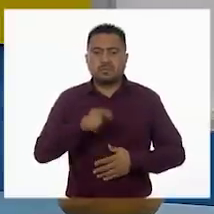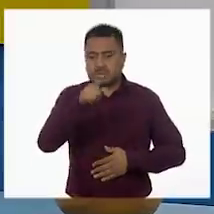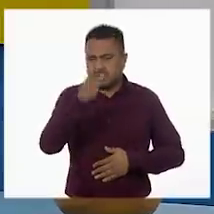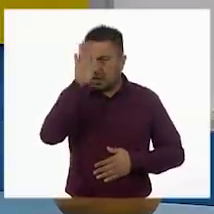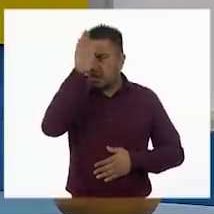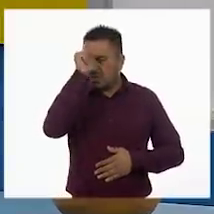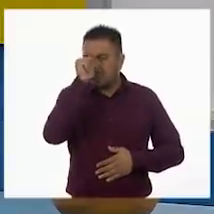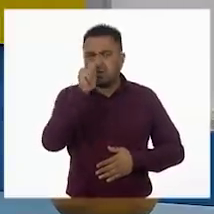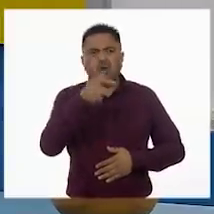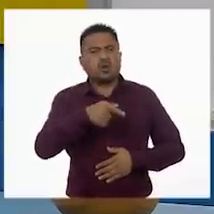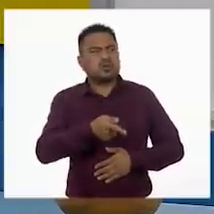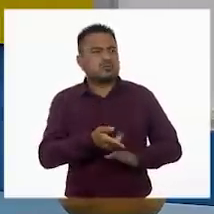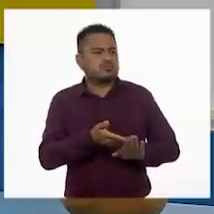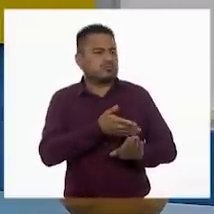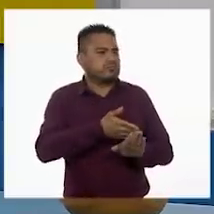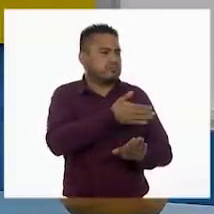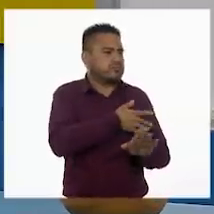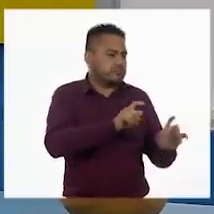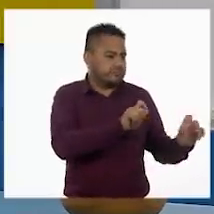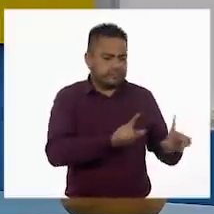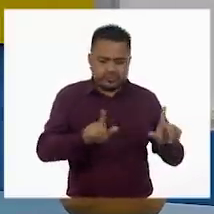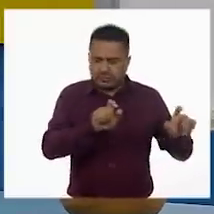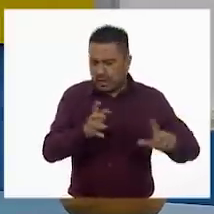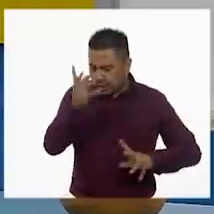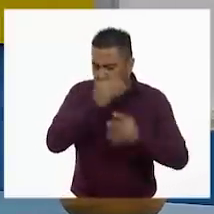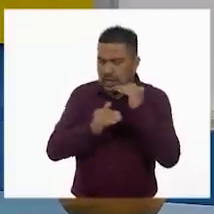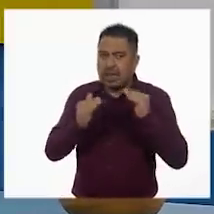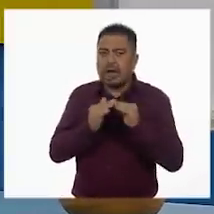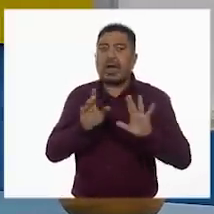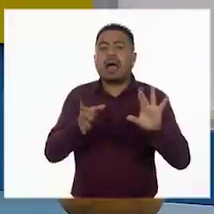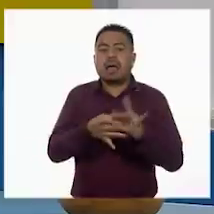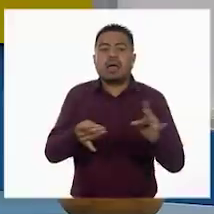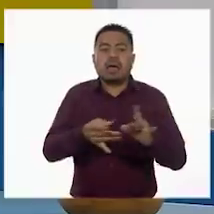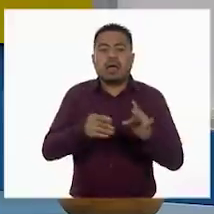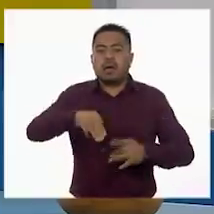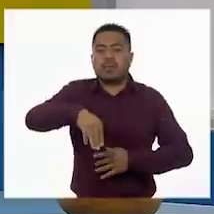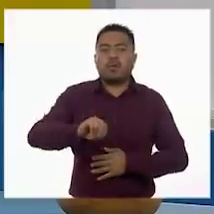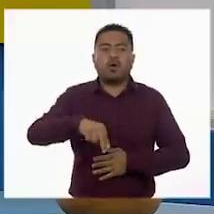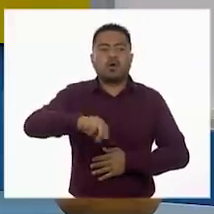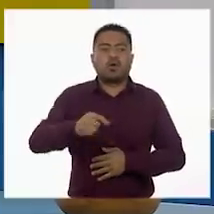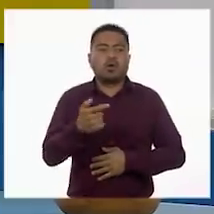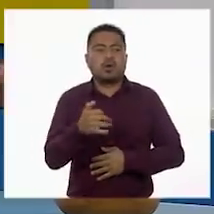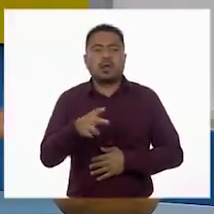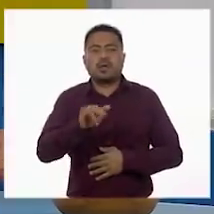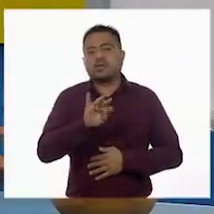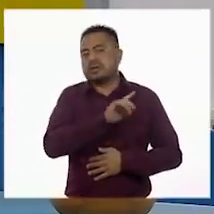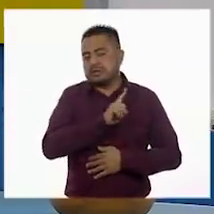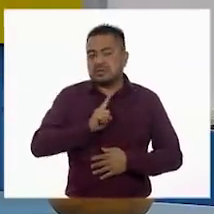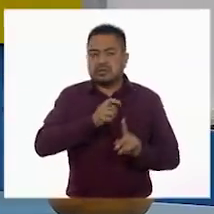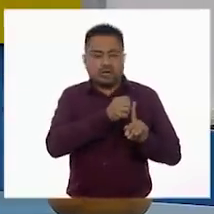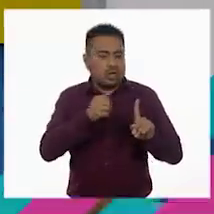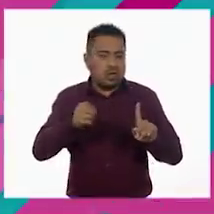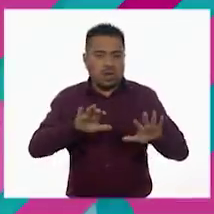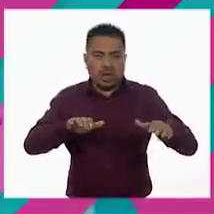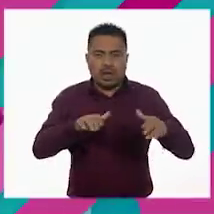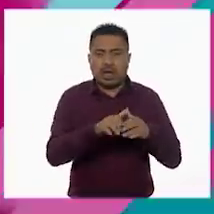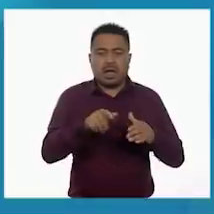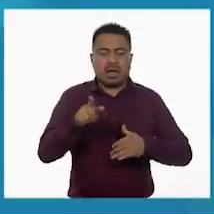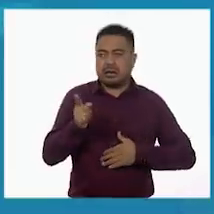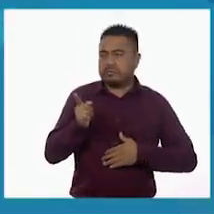Recuerdo que en otros programas de Aprende en Casa se ha mencionado que las monografías deben organizarse de la siguiente